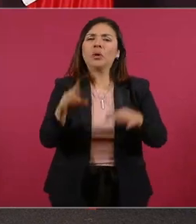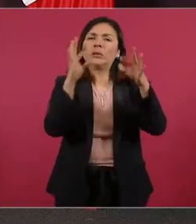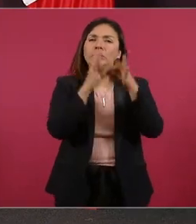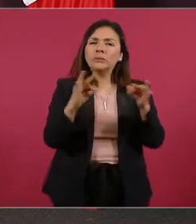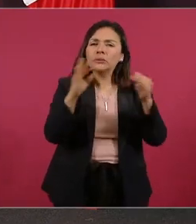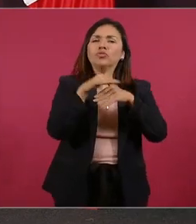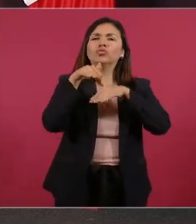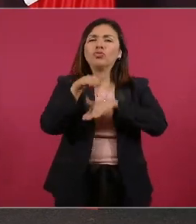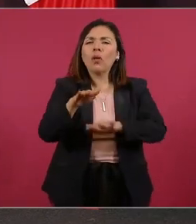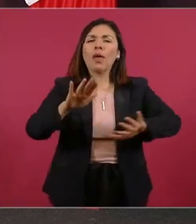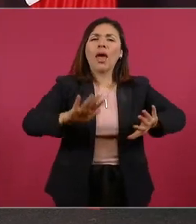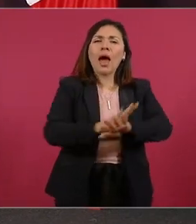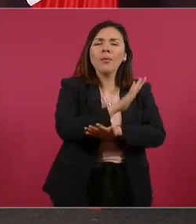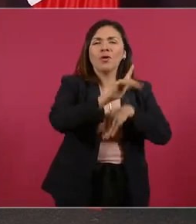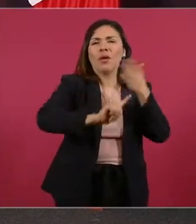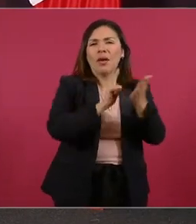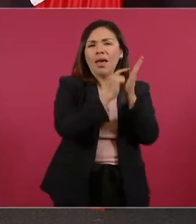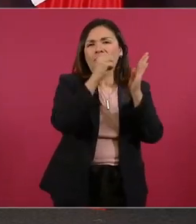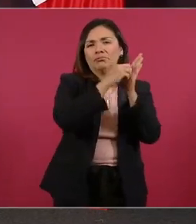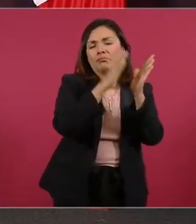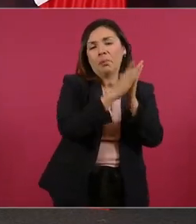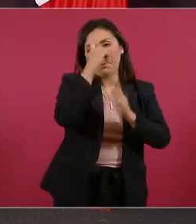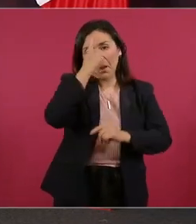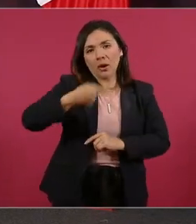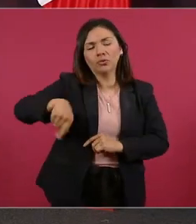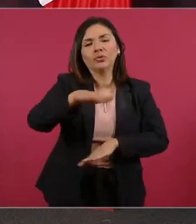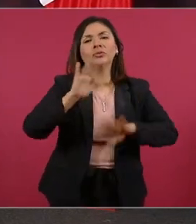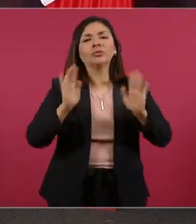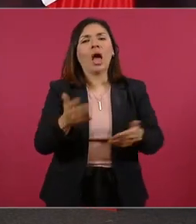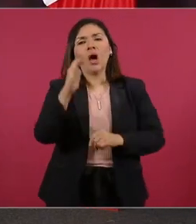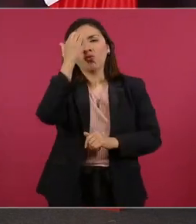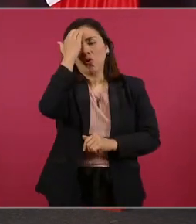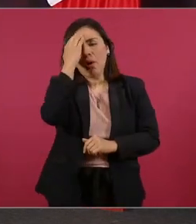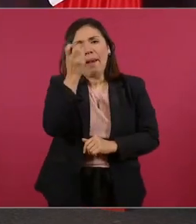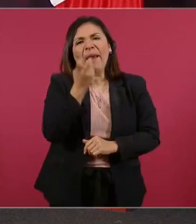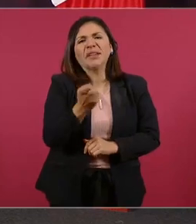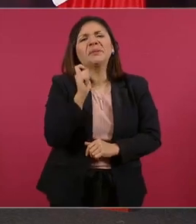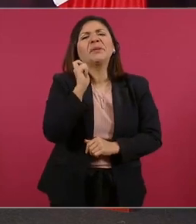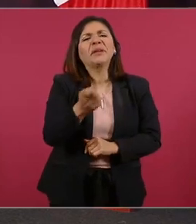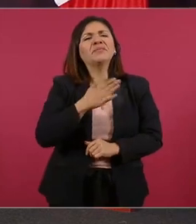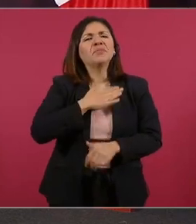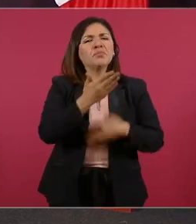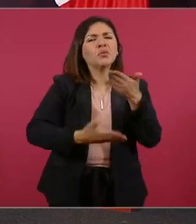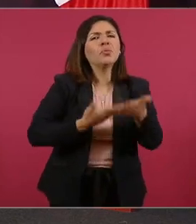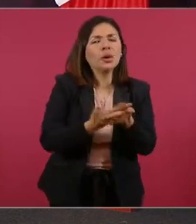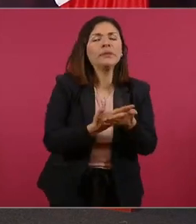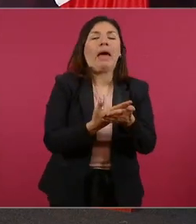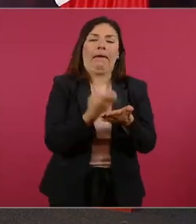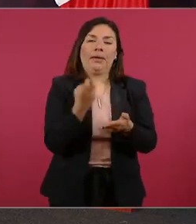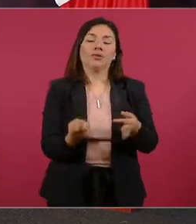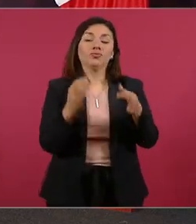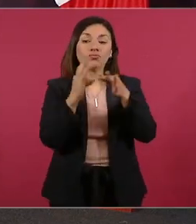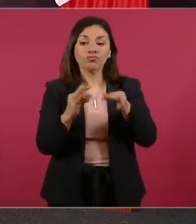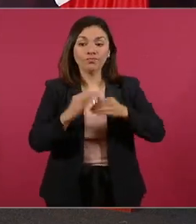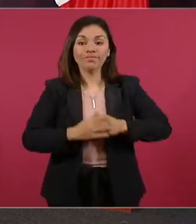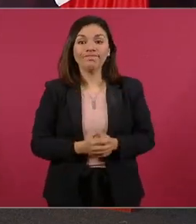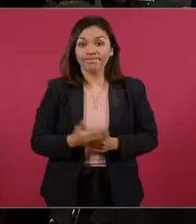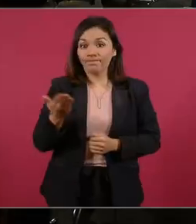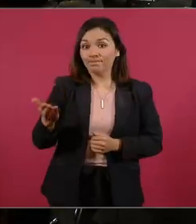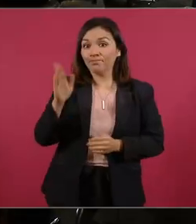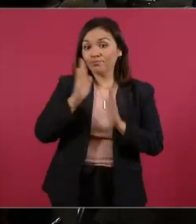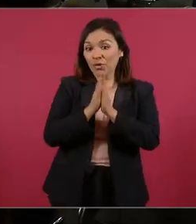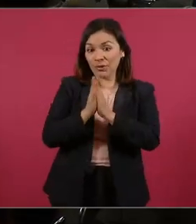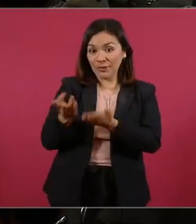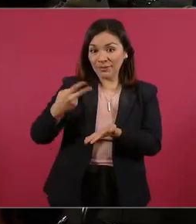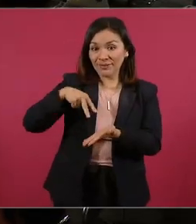reformas para que se conozca bien lo que estamos proponiendo. De modo que Ariana hace uso